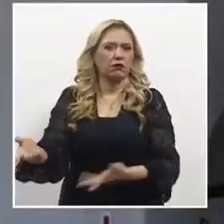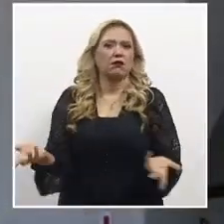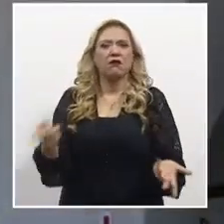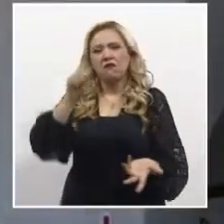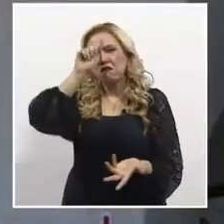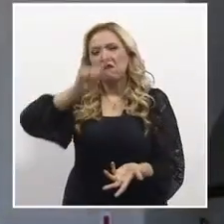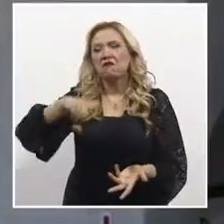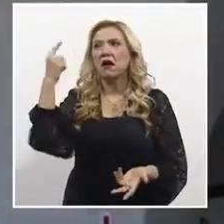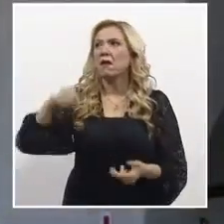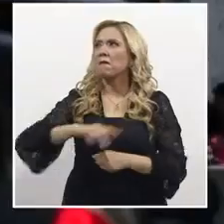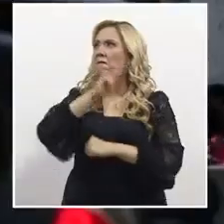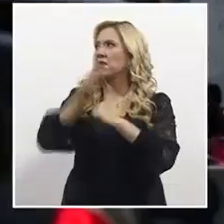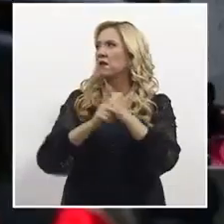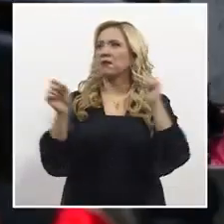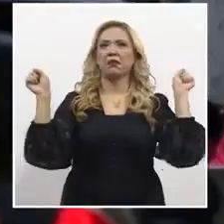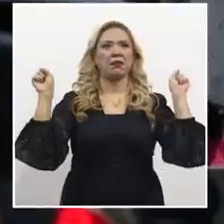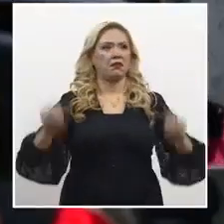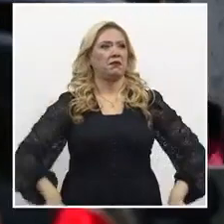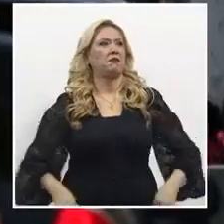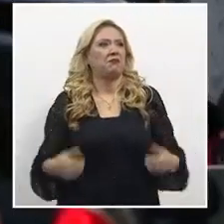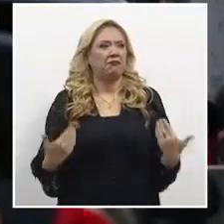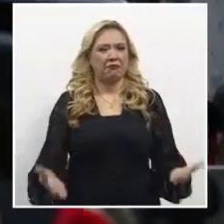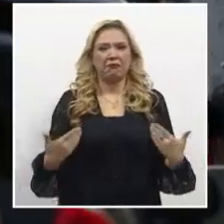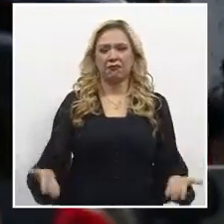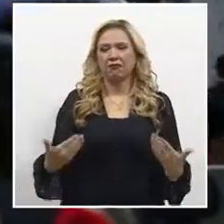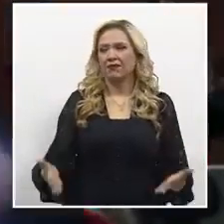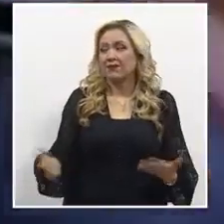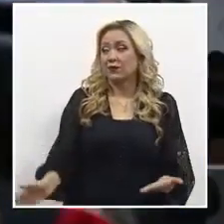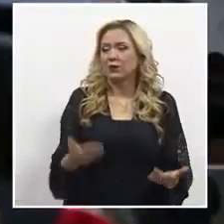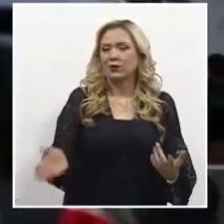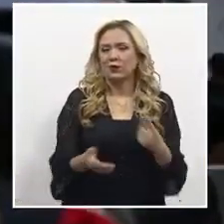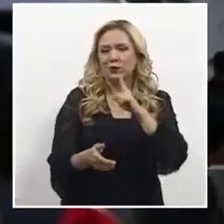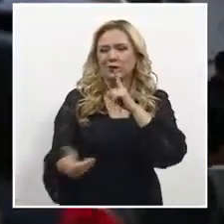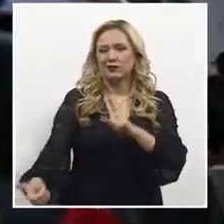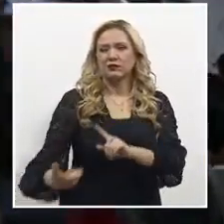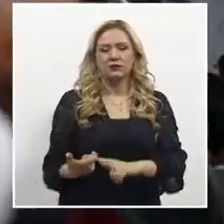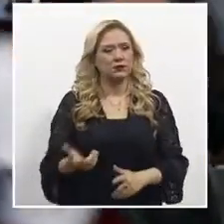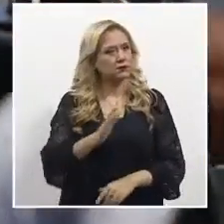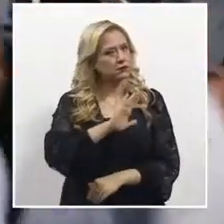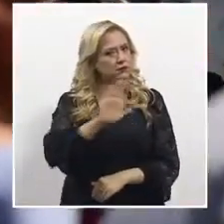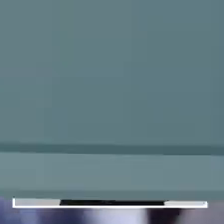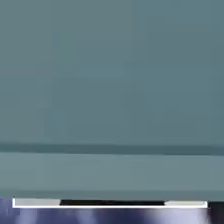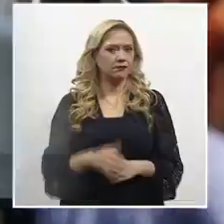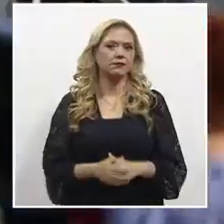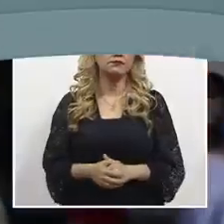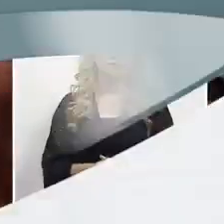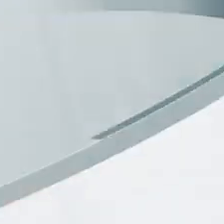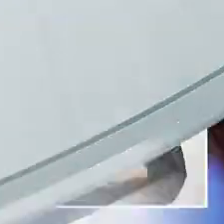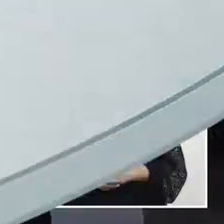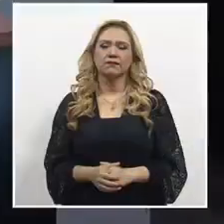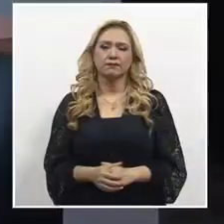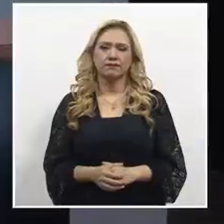situación vulnerable se convierta en víctima de quienes realizan una actividad ilícita.